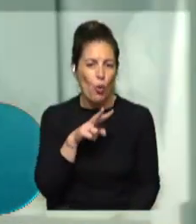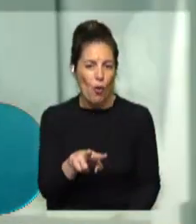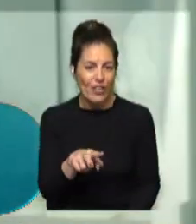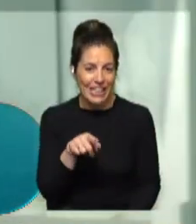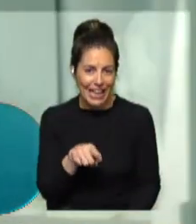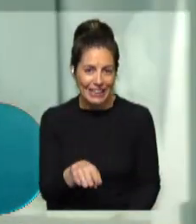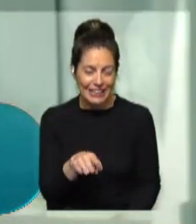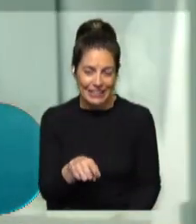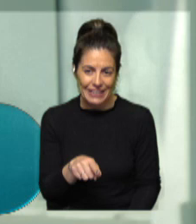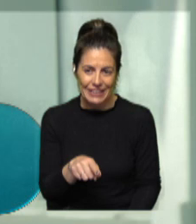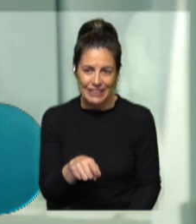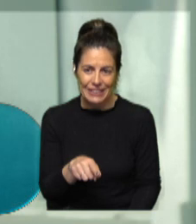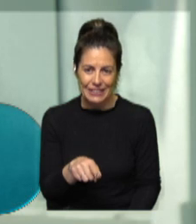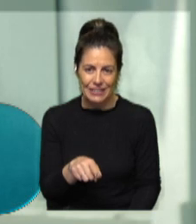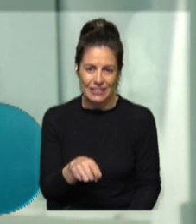piso y